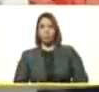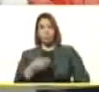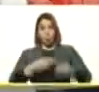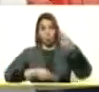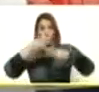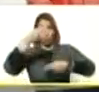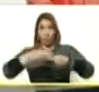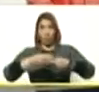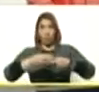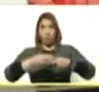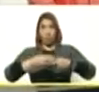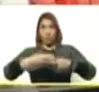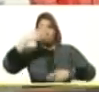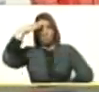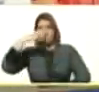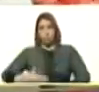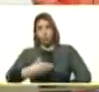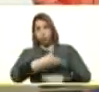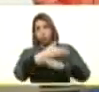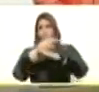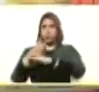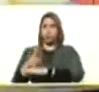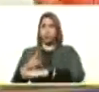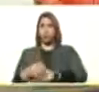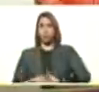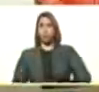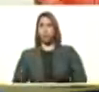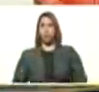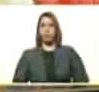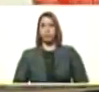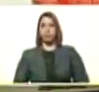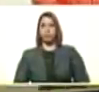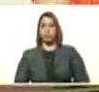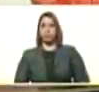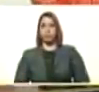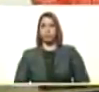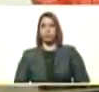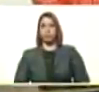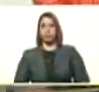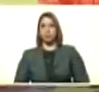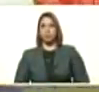construyendo la Milicia Nacional Bolivariana.